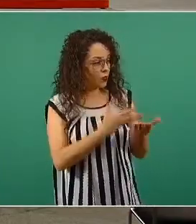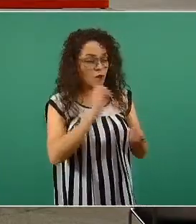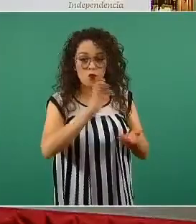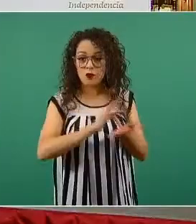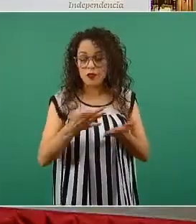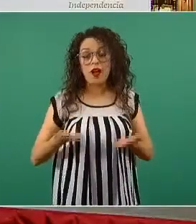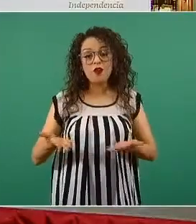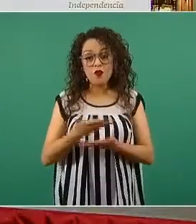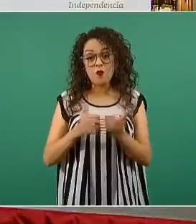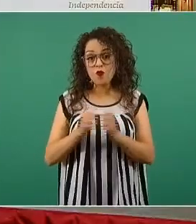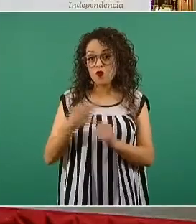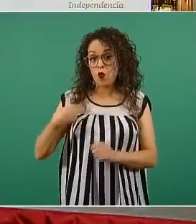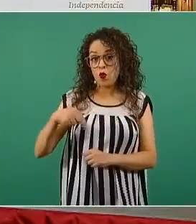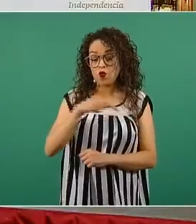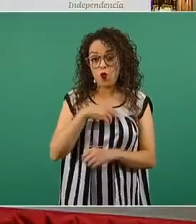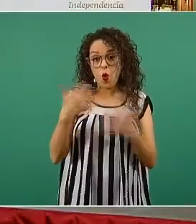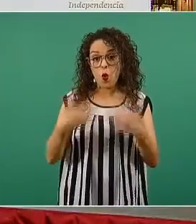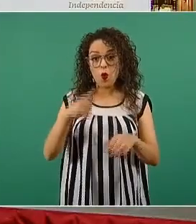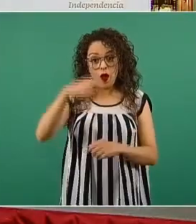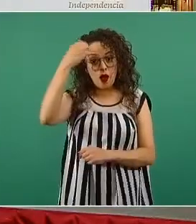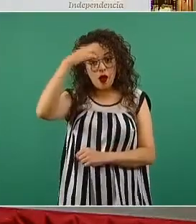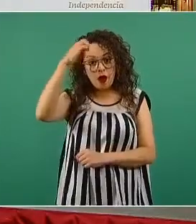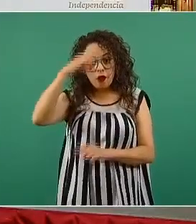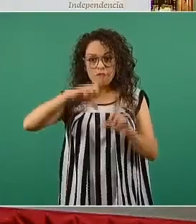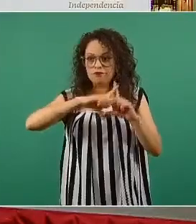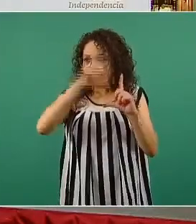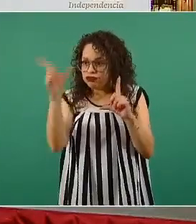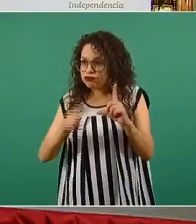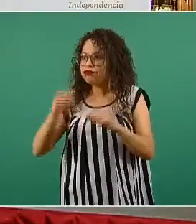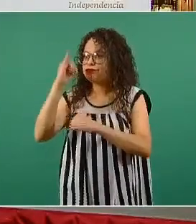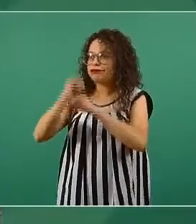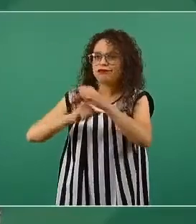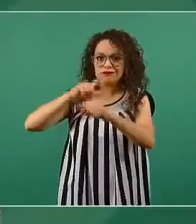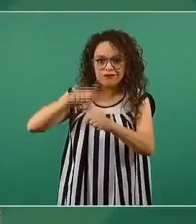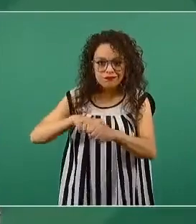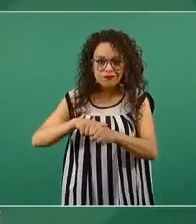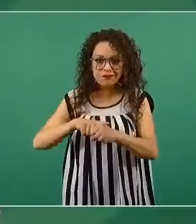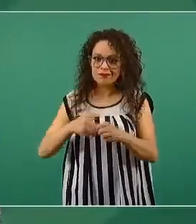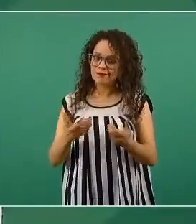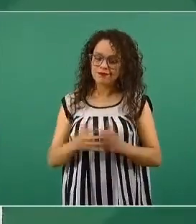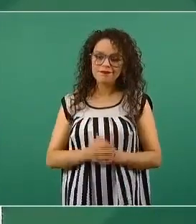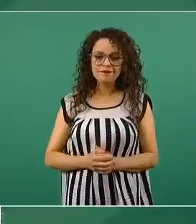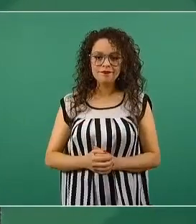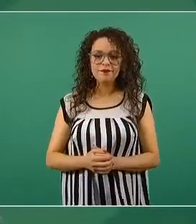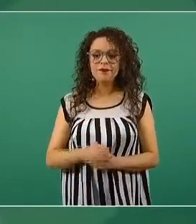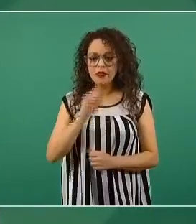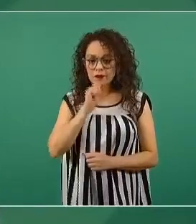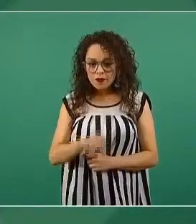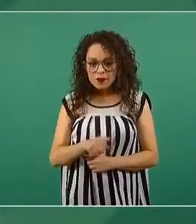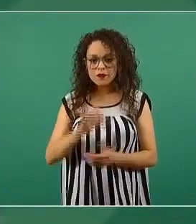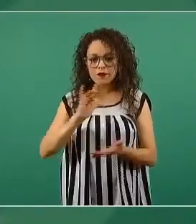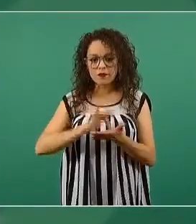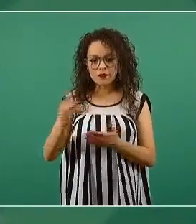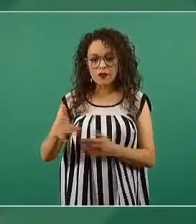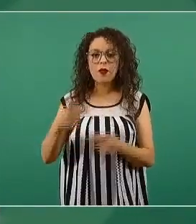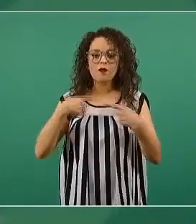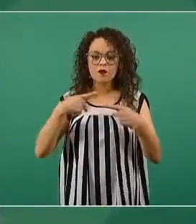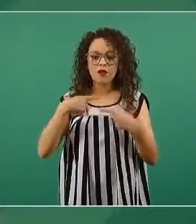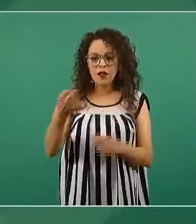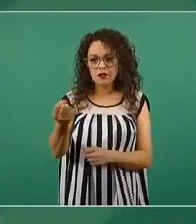con nosotros toda esta experiencia nacional e internacional, y pues agradecerles también a quienes nos